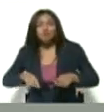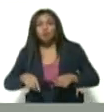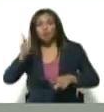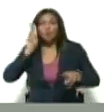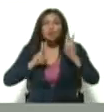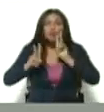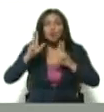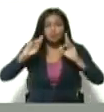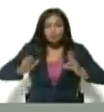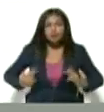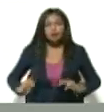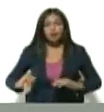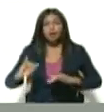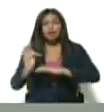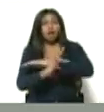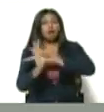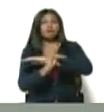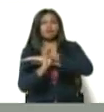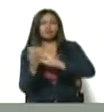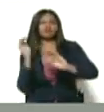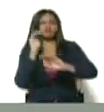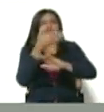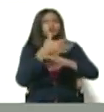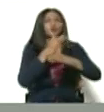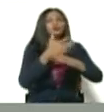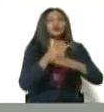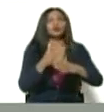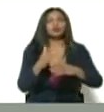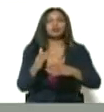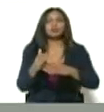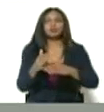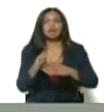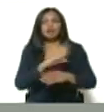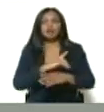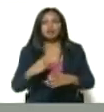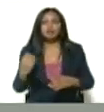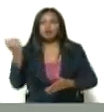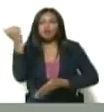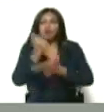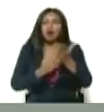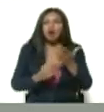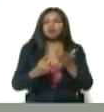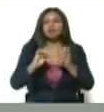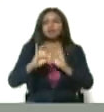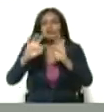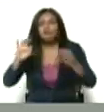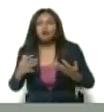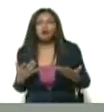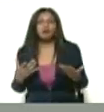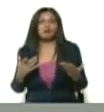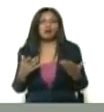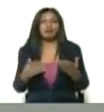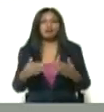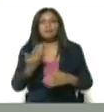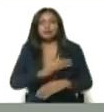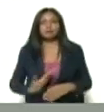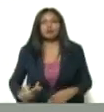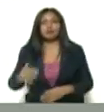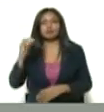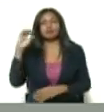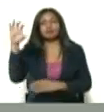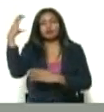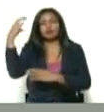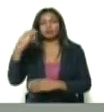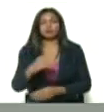y humanitaria en la frontera, más allá de los deseos de muerte de la oligarquía y del presidente colombiano.